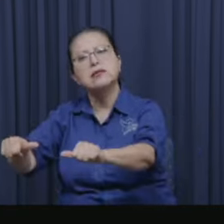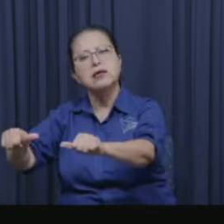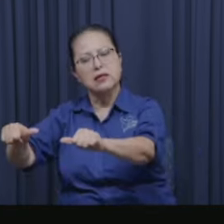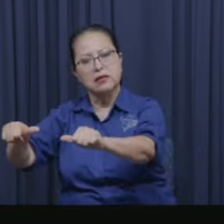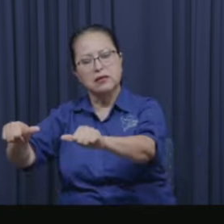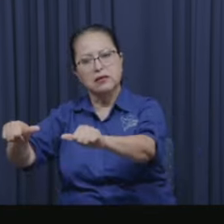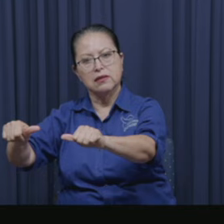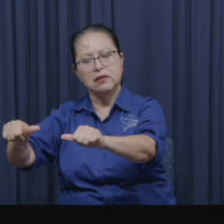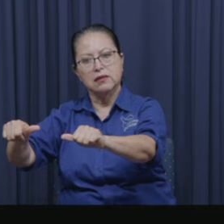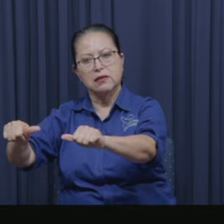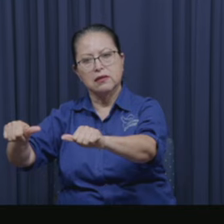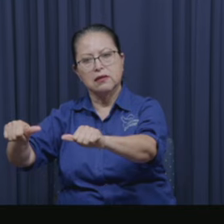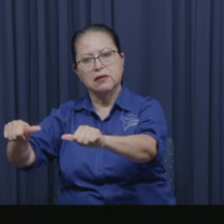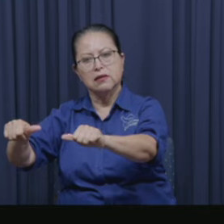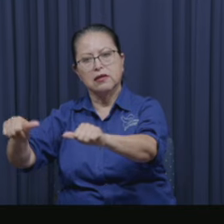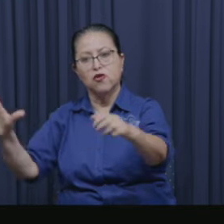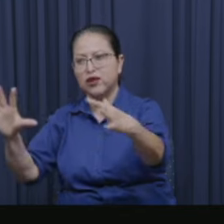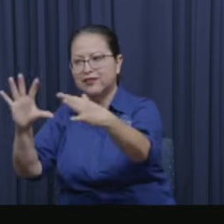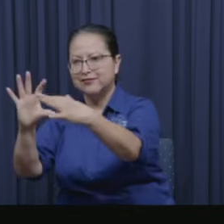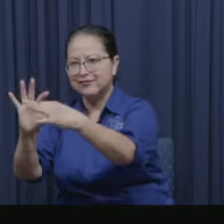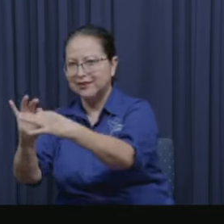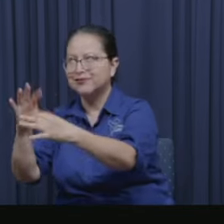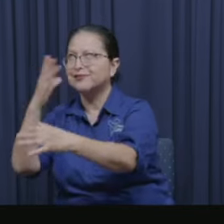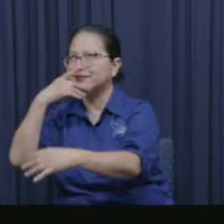permaneced en él